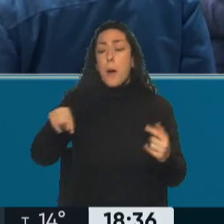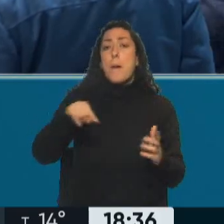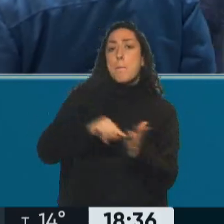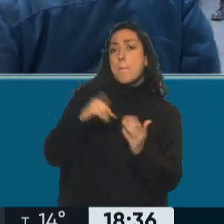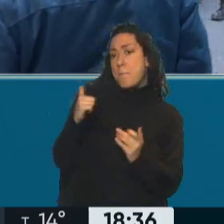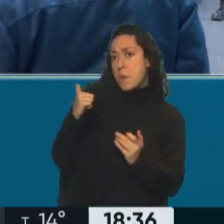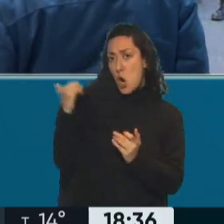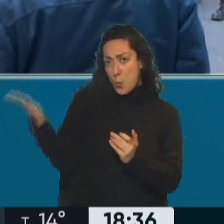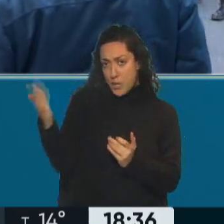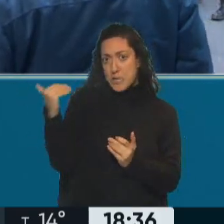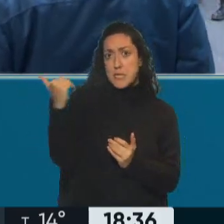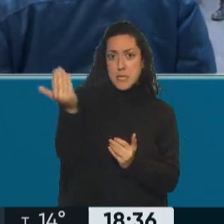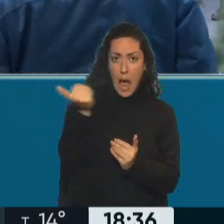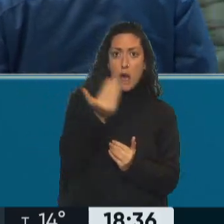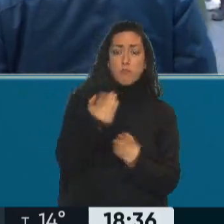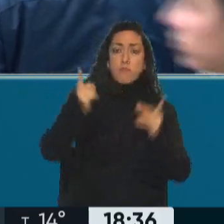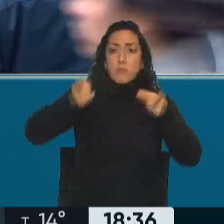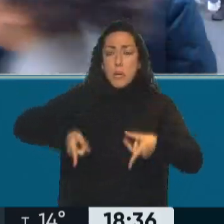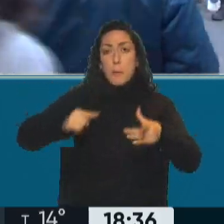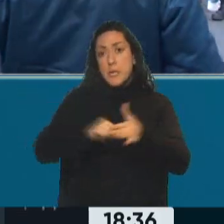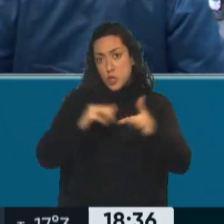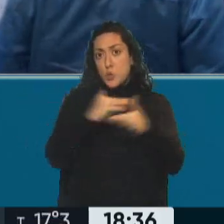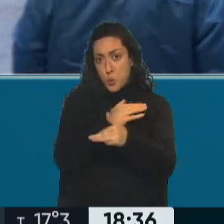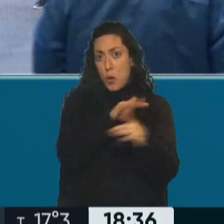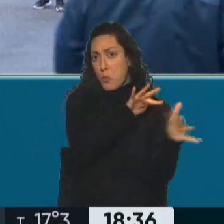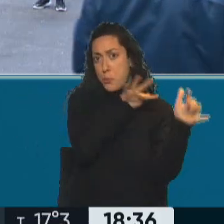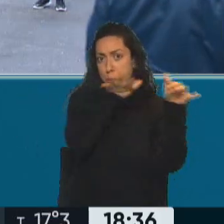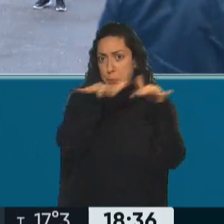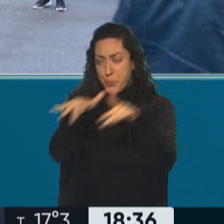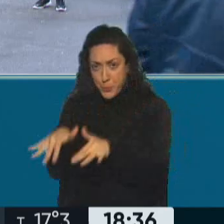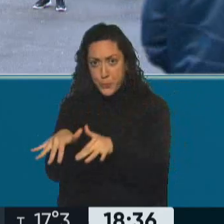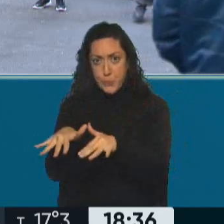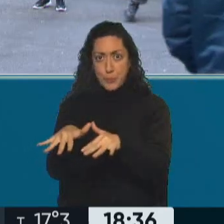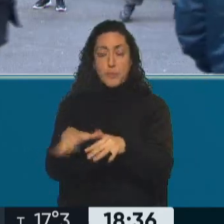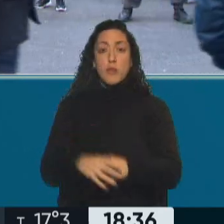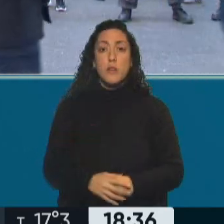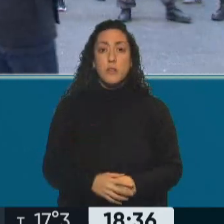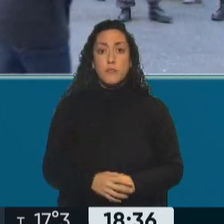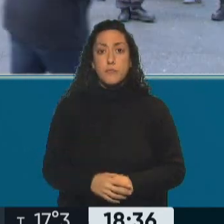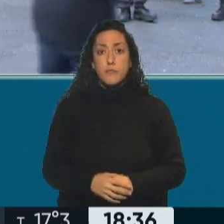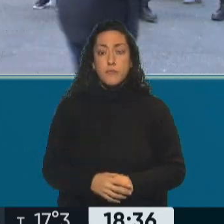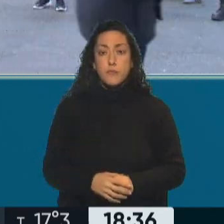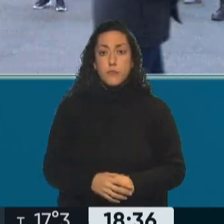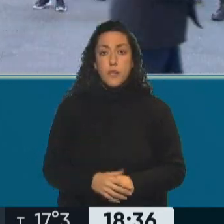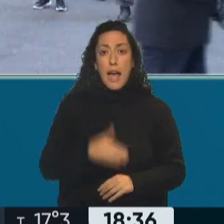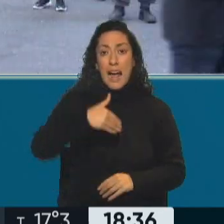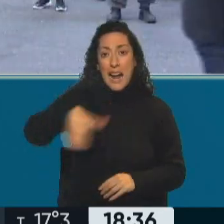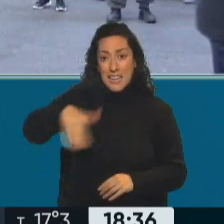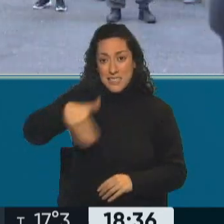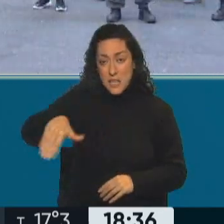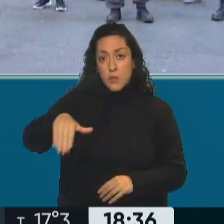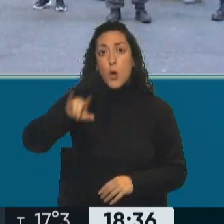aires como de la ciudad ya calle uruguay